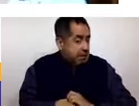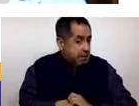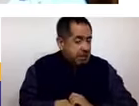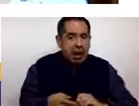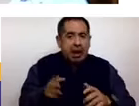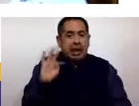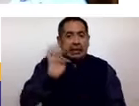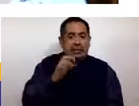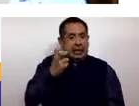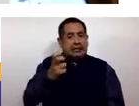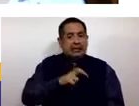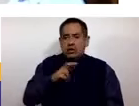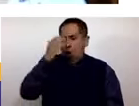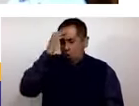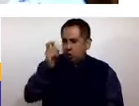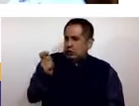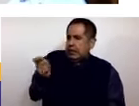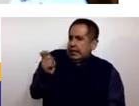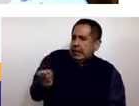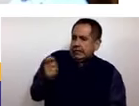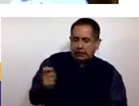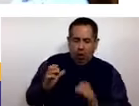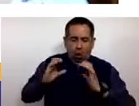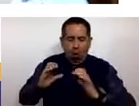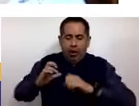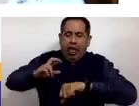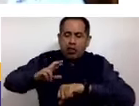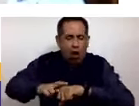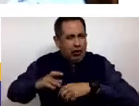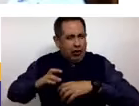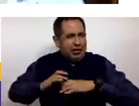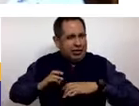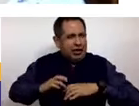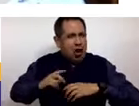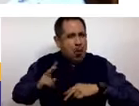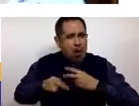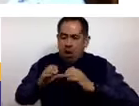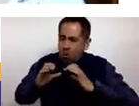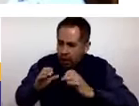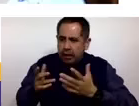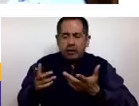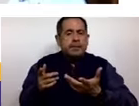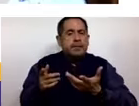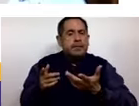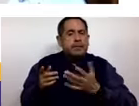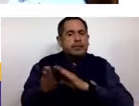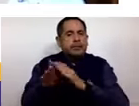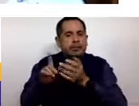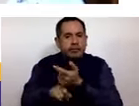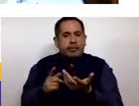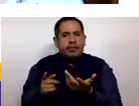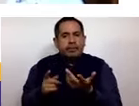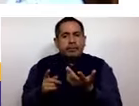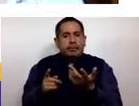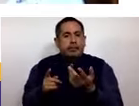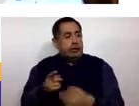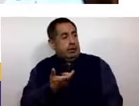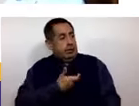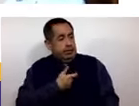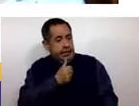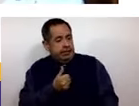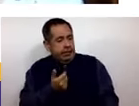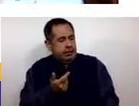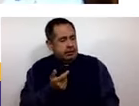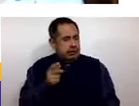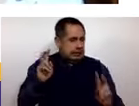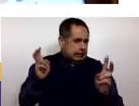puede hacer que poco a poco se vaya cambiando estas estructuras y el trabajo no remunerado.